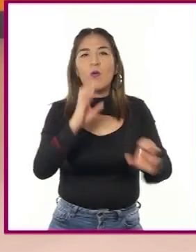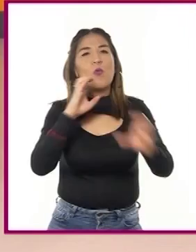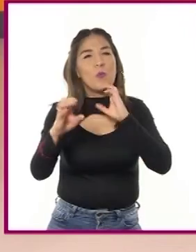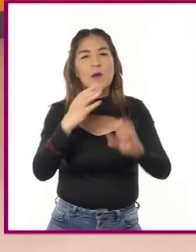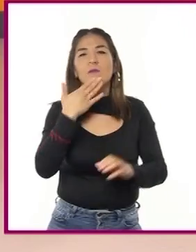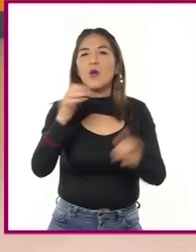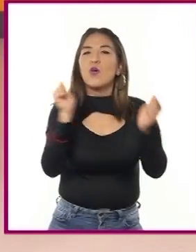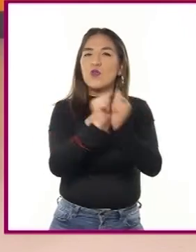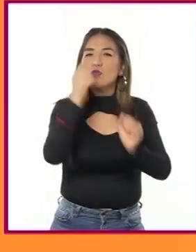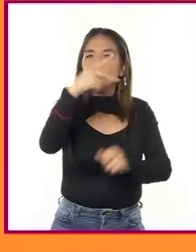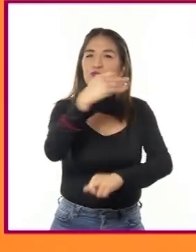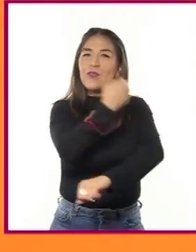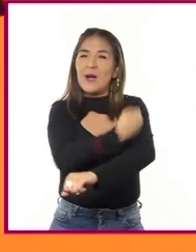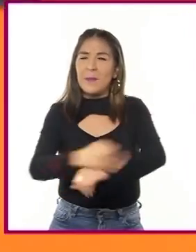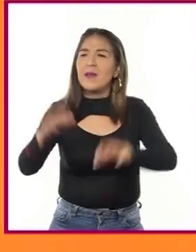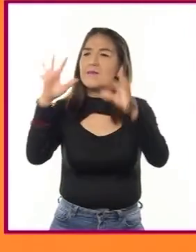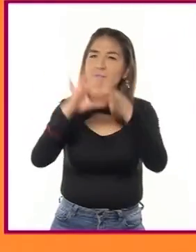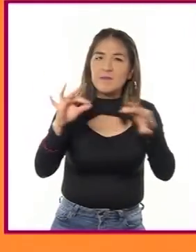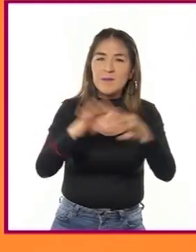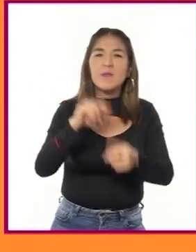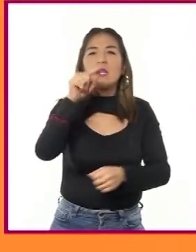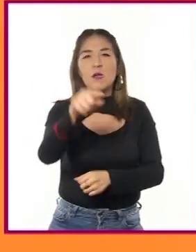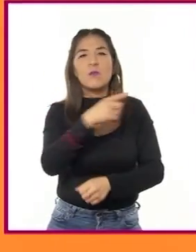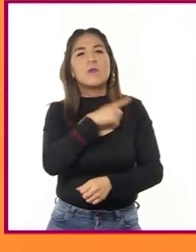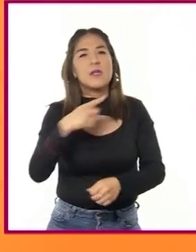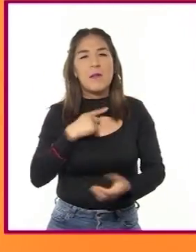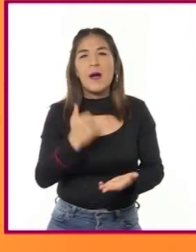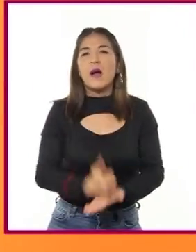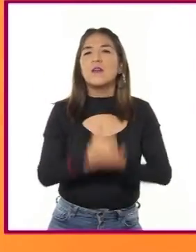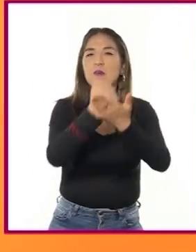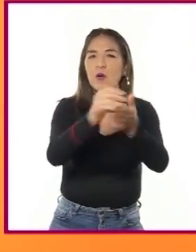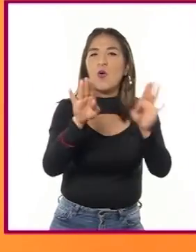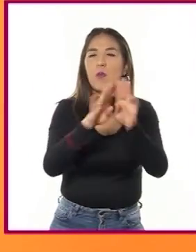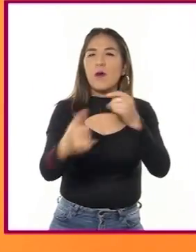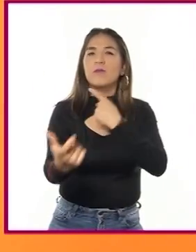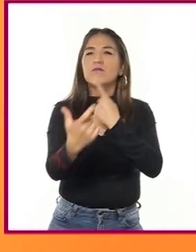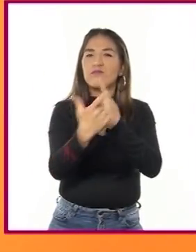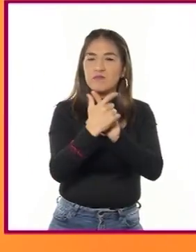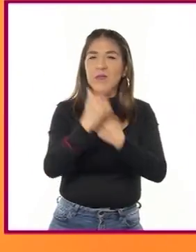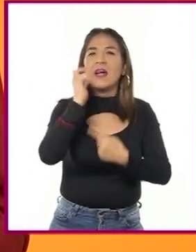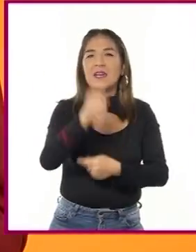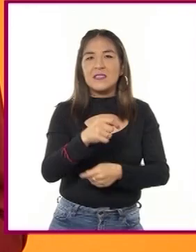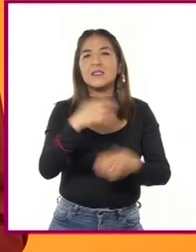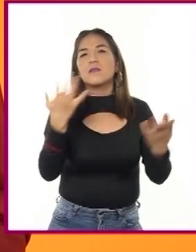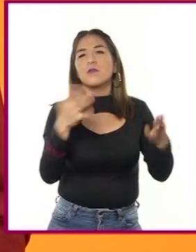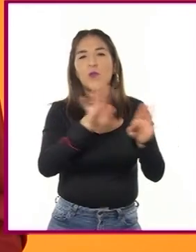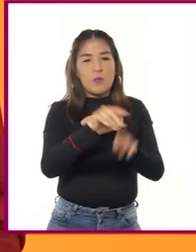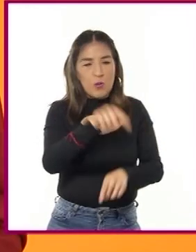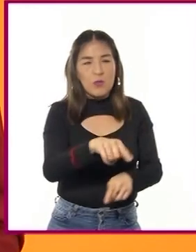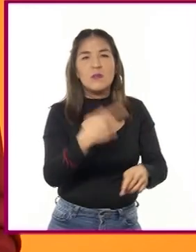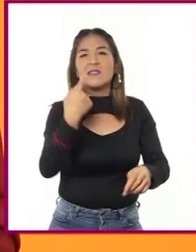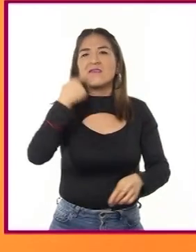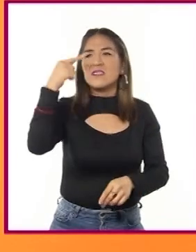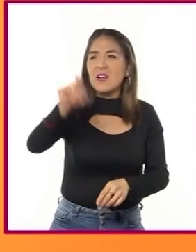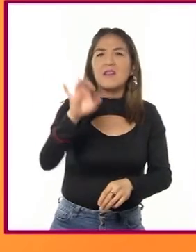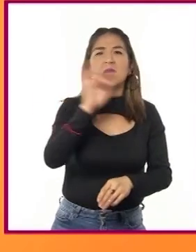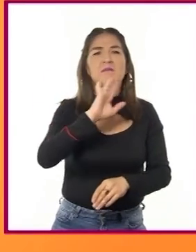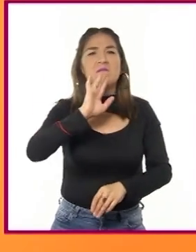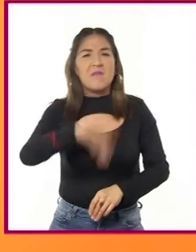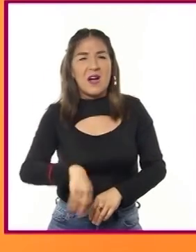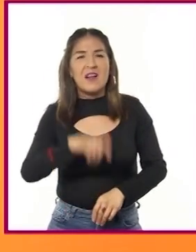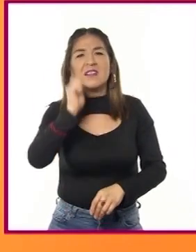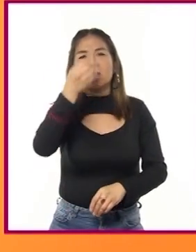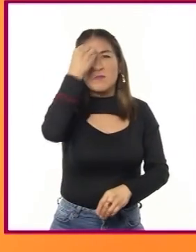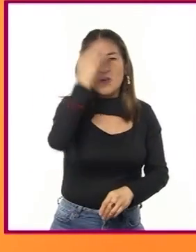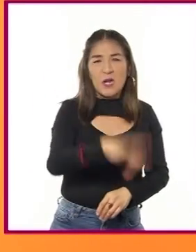comunicación con sus familias. Que tengan a la mano herramientas de protección como antivirus, denunciar cualquier tipo de situación